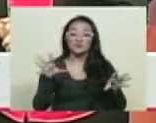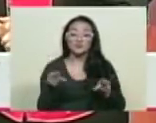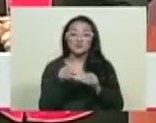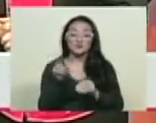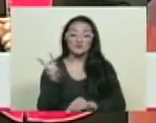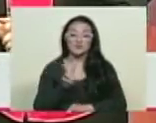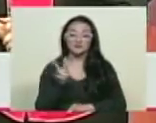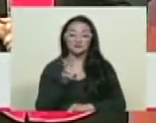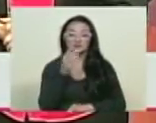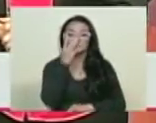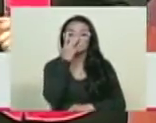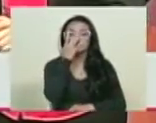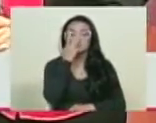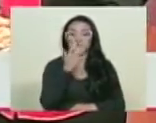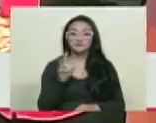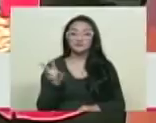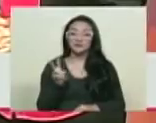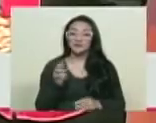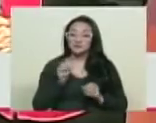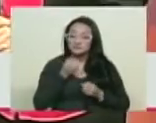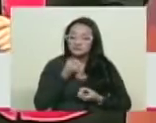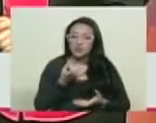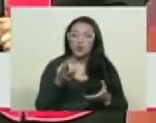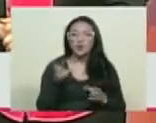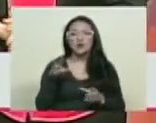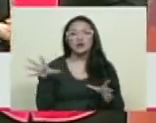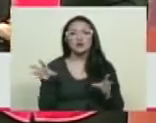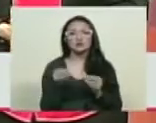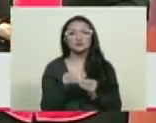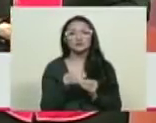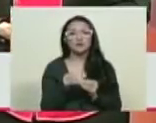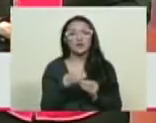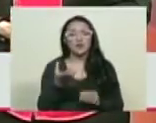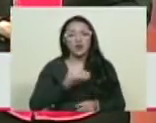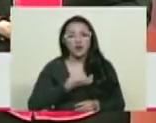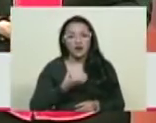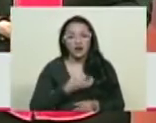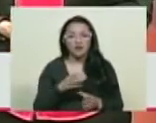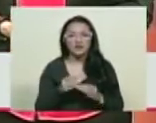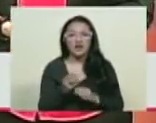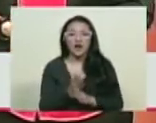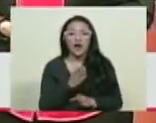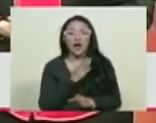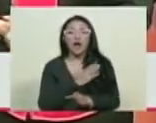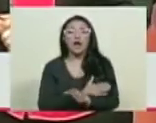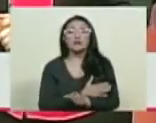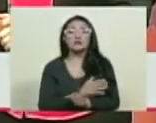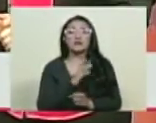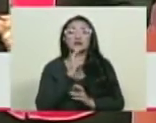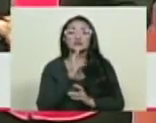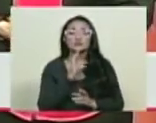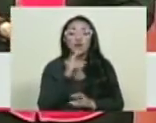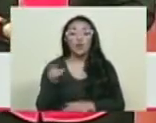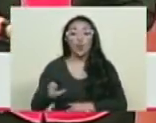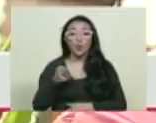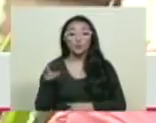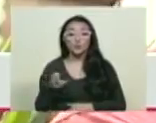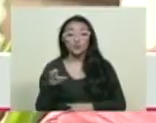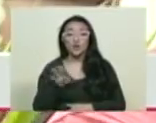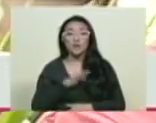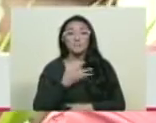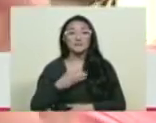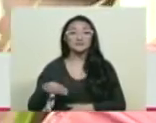así que en venezuela vamos a dar los resultados de las elecciones de alcalde y alcaldesa antes que los resultados de honduras de las